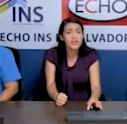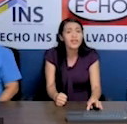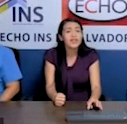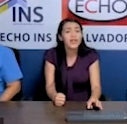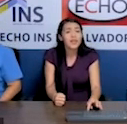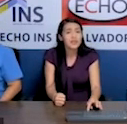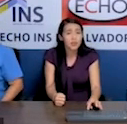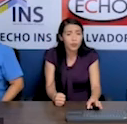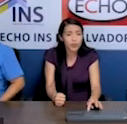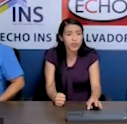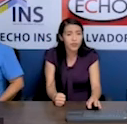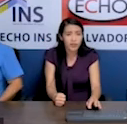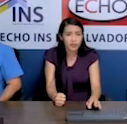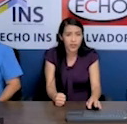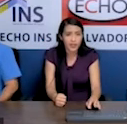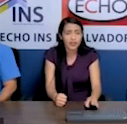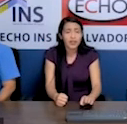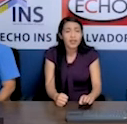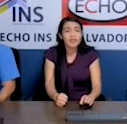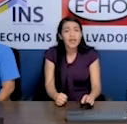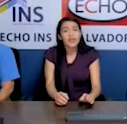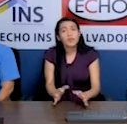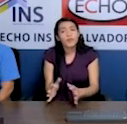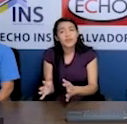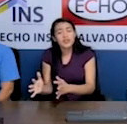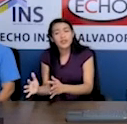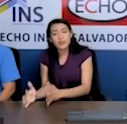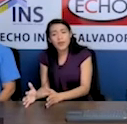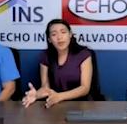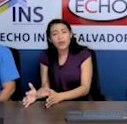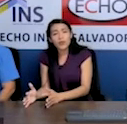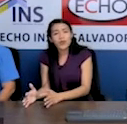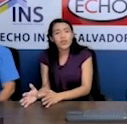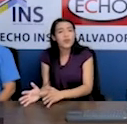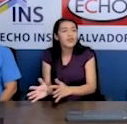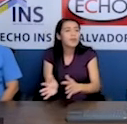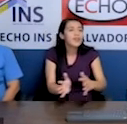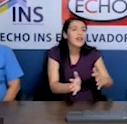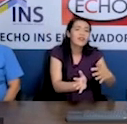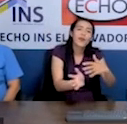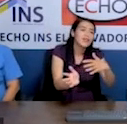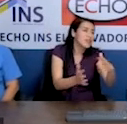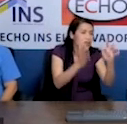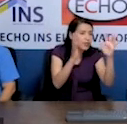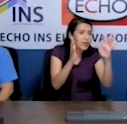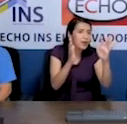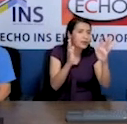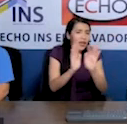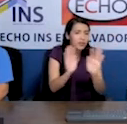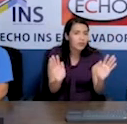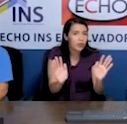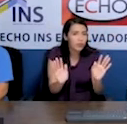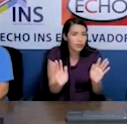podemos decir que es multifactorial, ya que un paciente también oncológico le puede dar cualquier